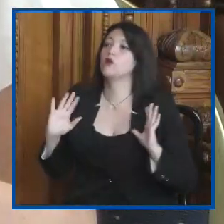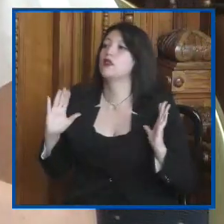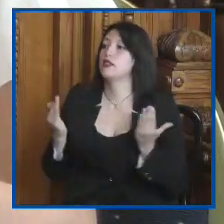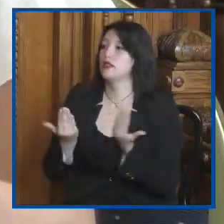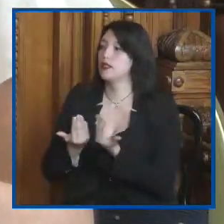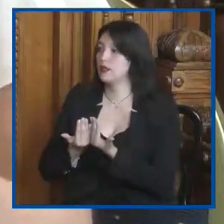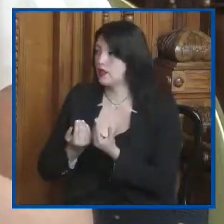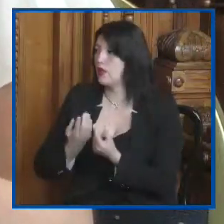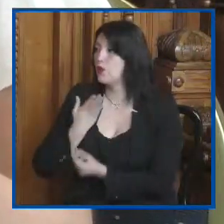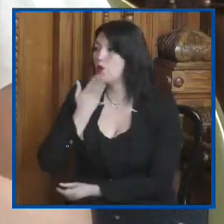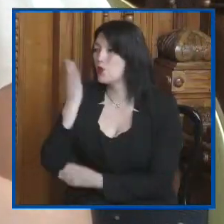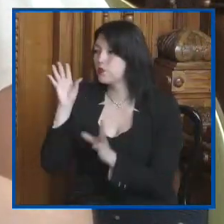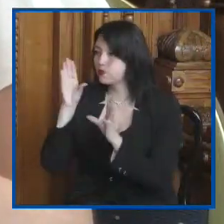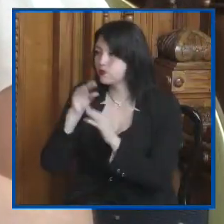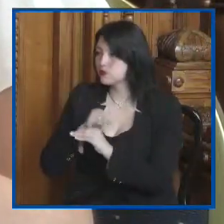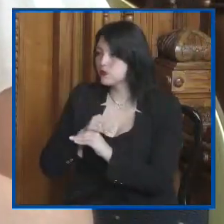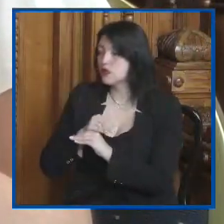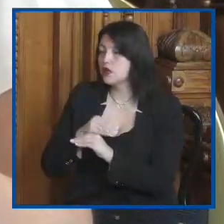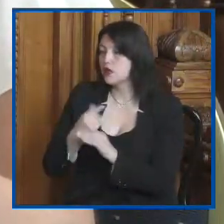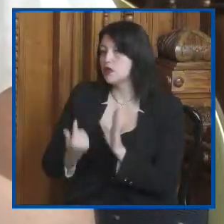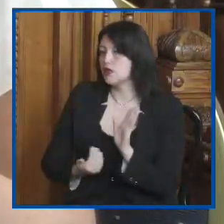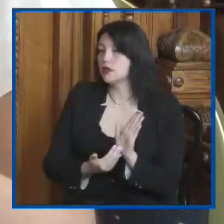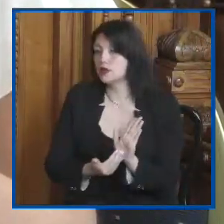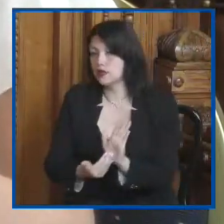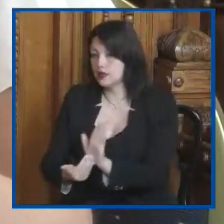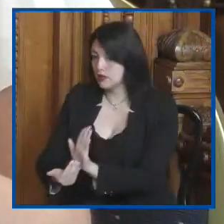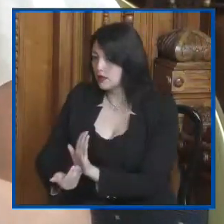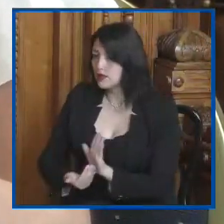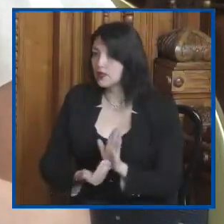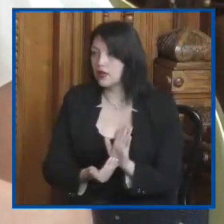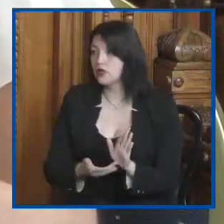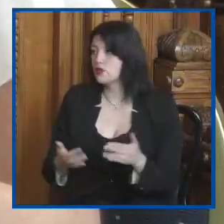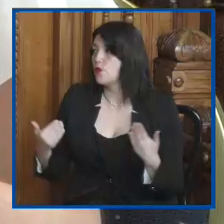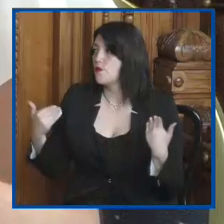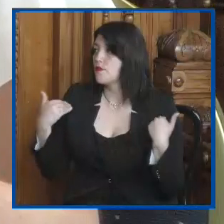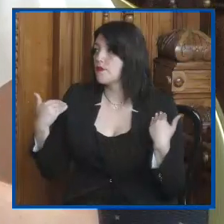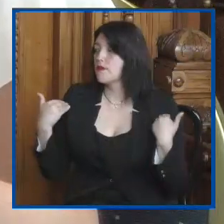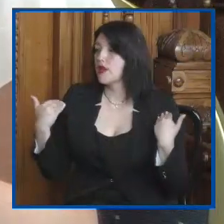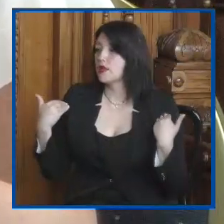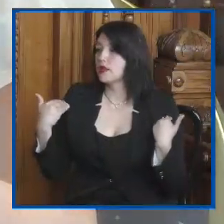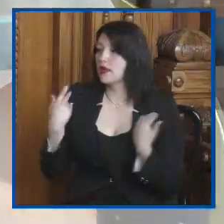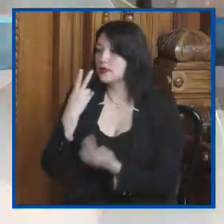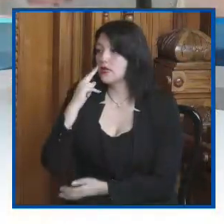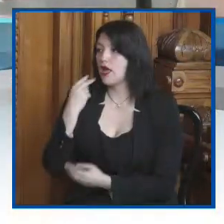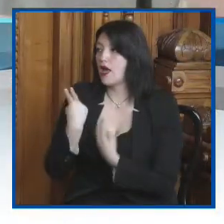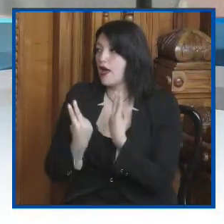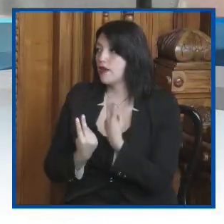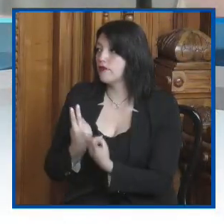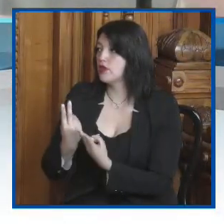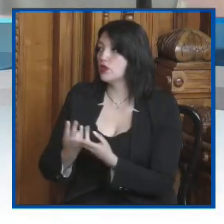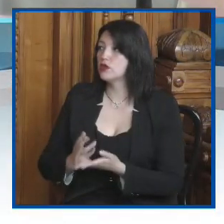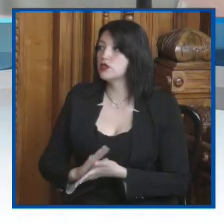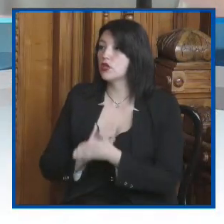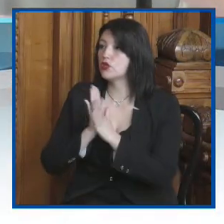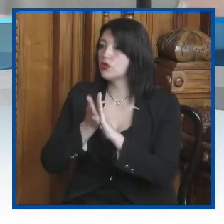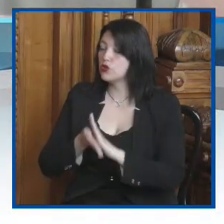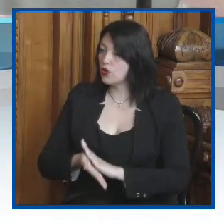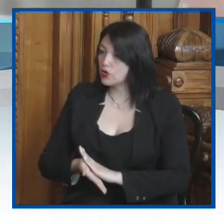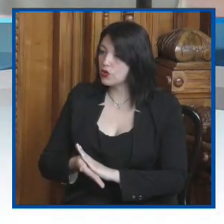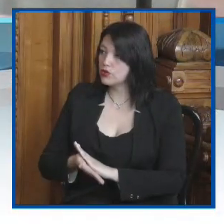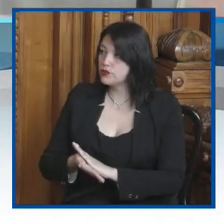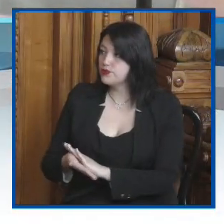distante, también ha quedado de alguna manera vetusta sus prácticas. Entonces, todo lo que implica